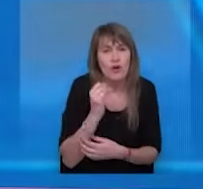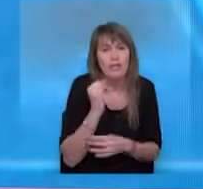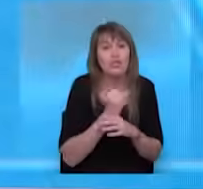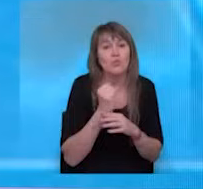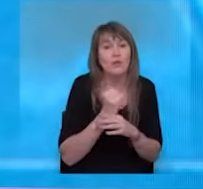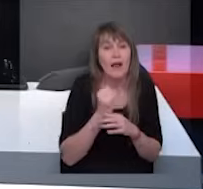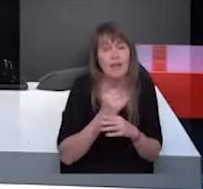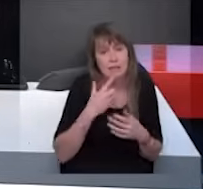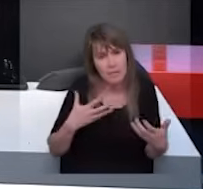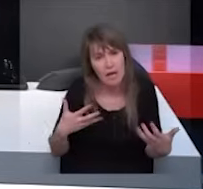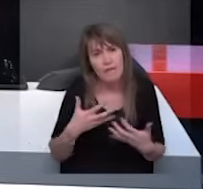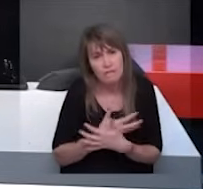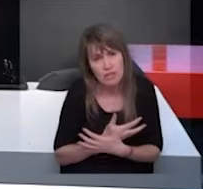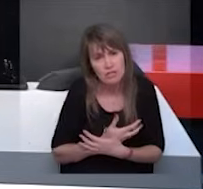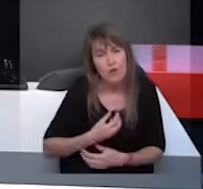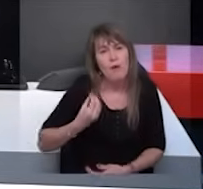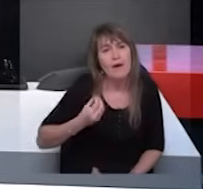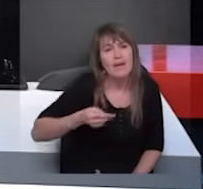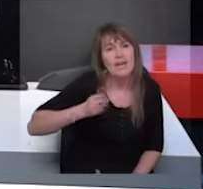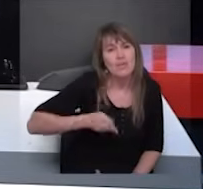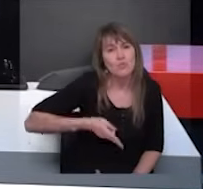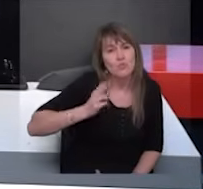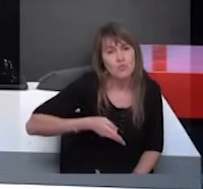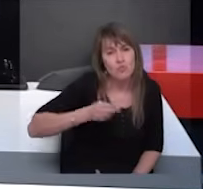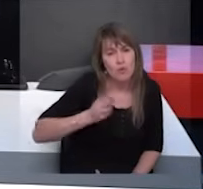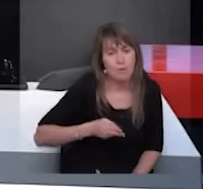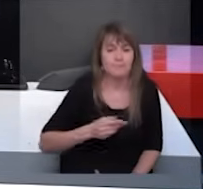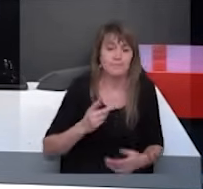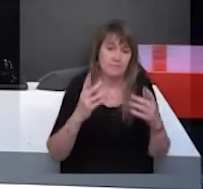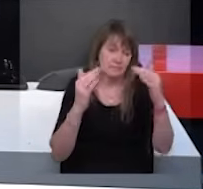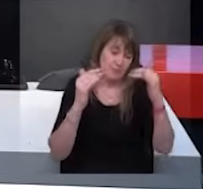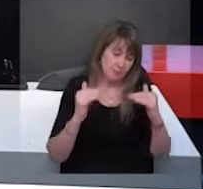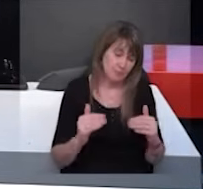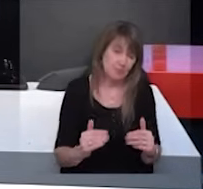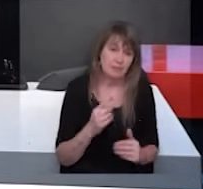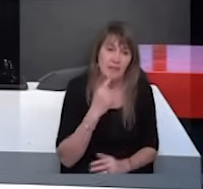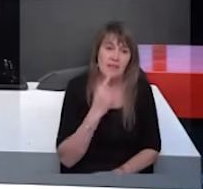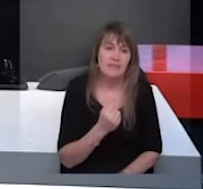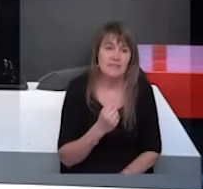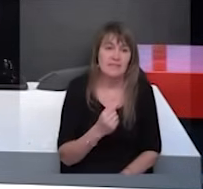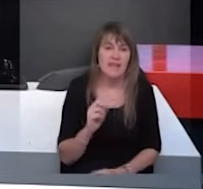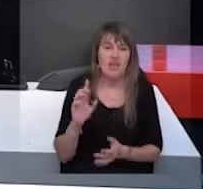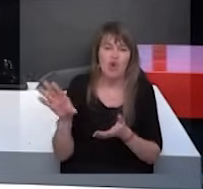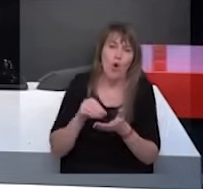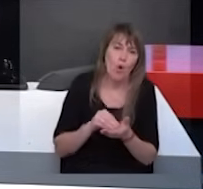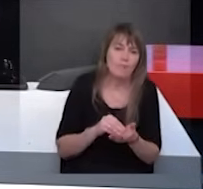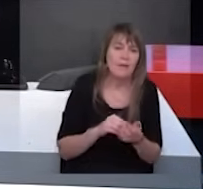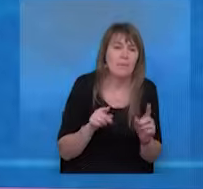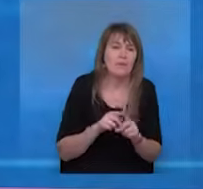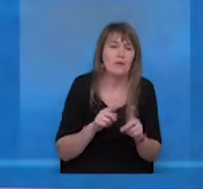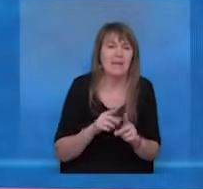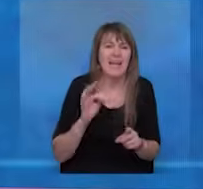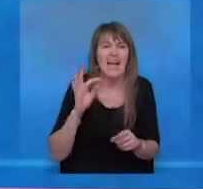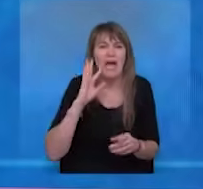sacrificio tural por haber renunciado y después termina hablando dice Bueno no vamos a copiar a la vecina orilla pero esto fue un